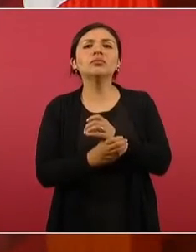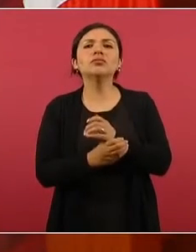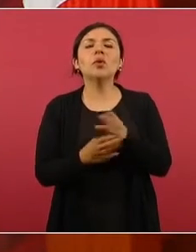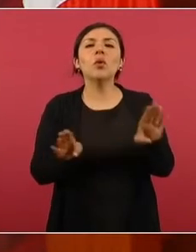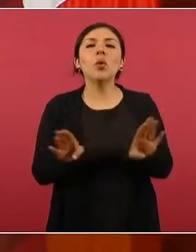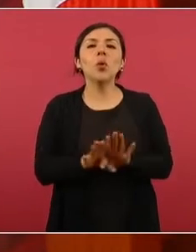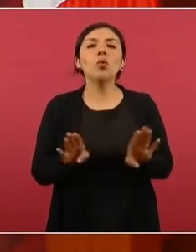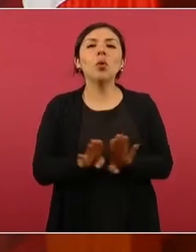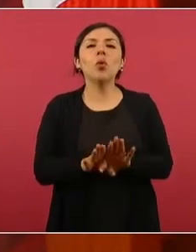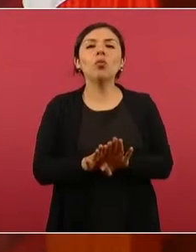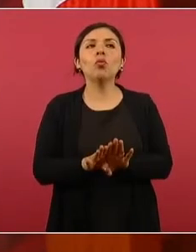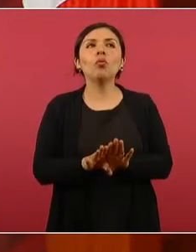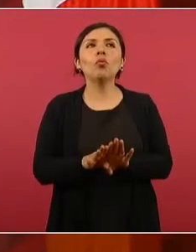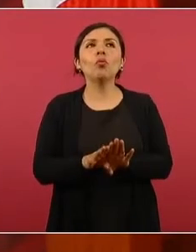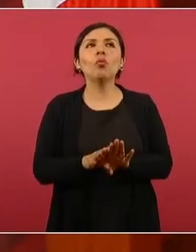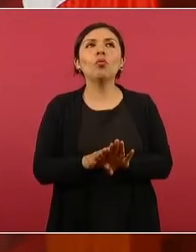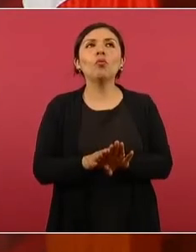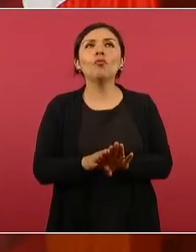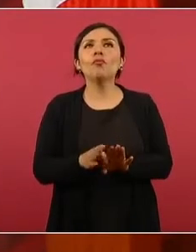de